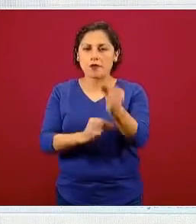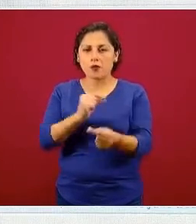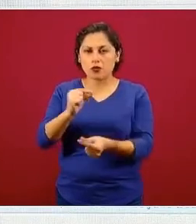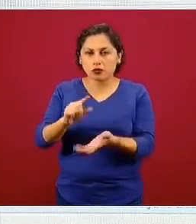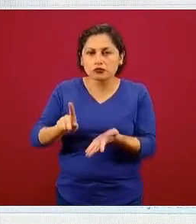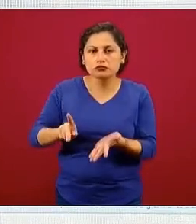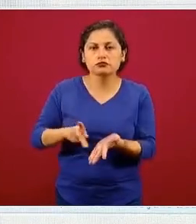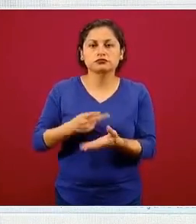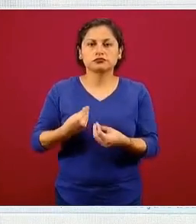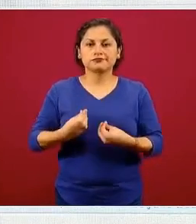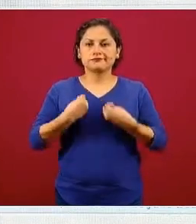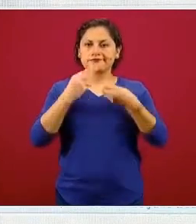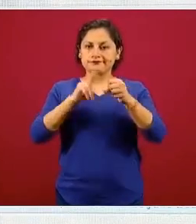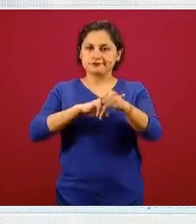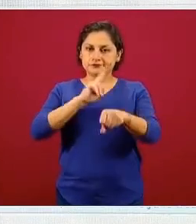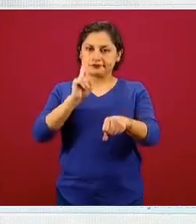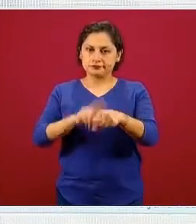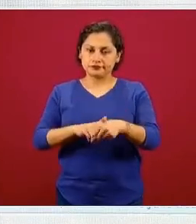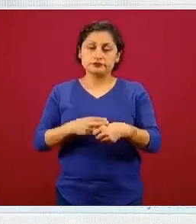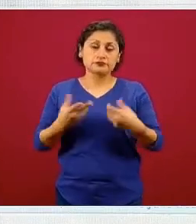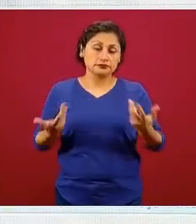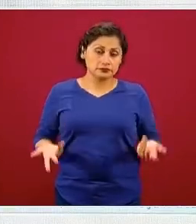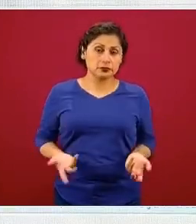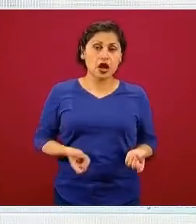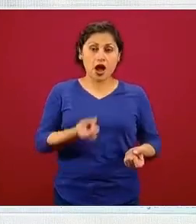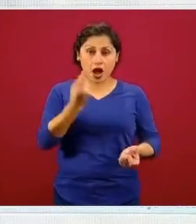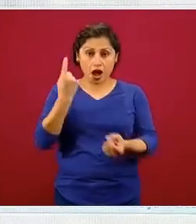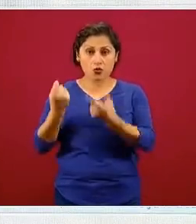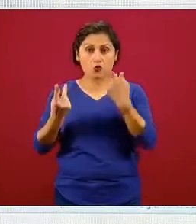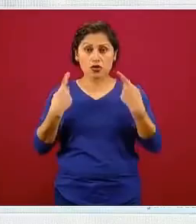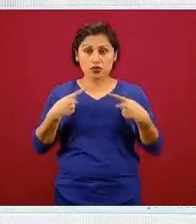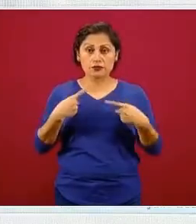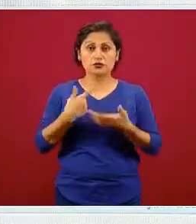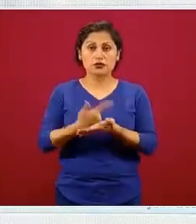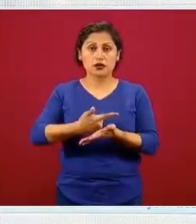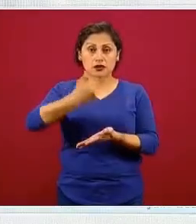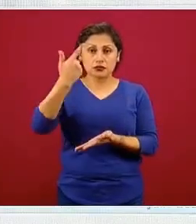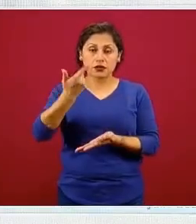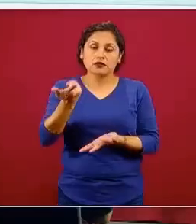muy lamentablemente, una proporción de ellas murió.